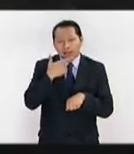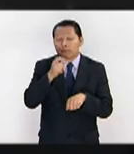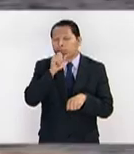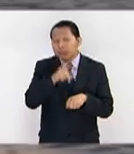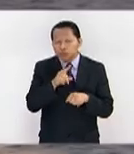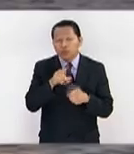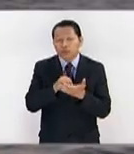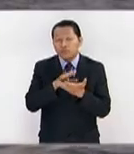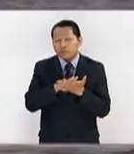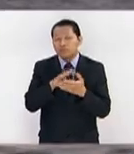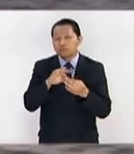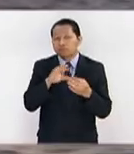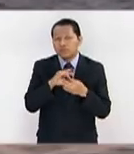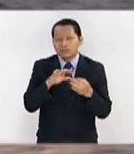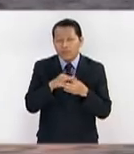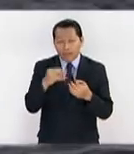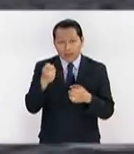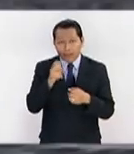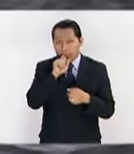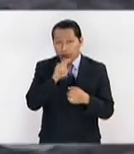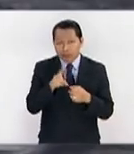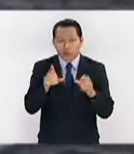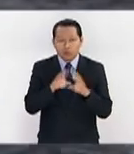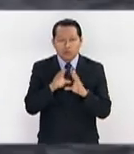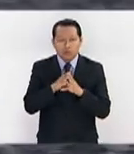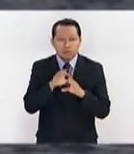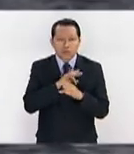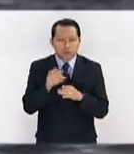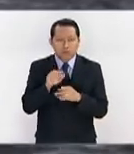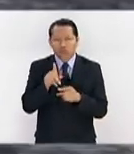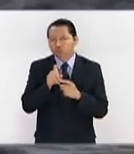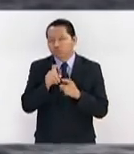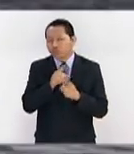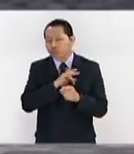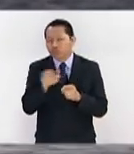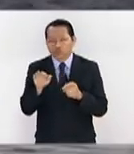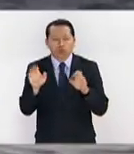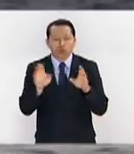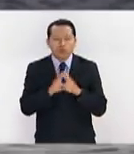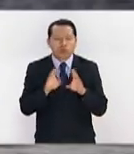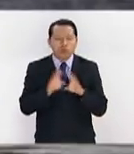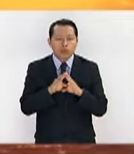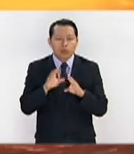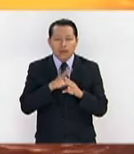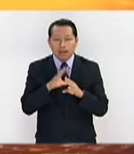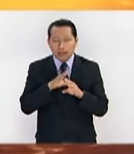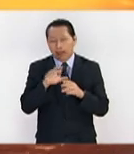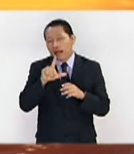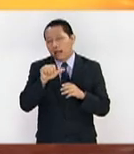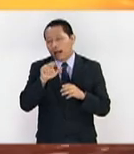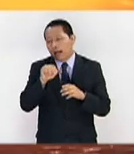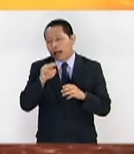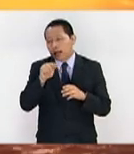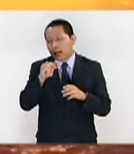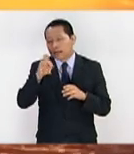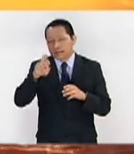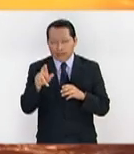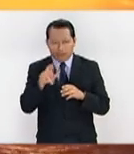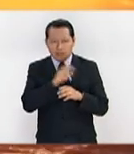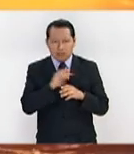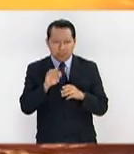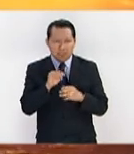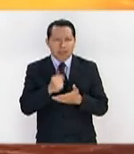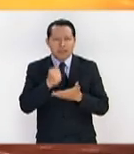con datos difundidos por ella misma, dispone de un ingreso privado que proviene principalmente de Lancaster, un ducado que